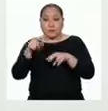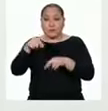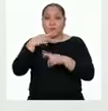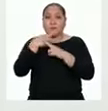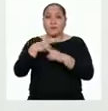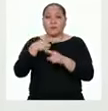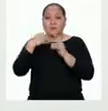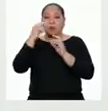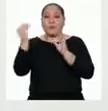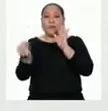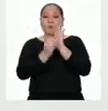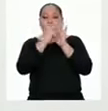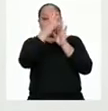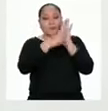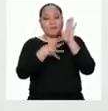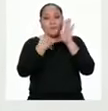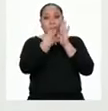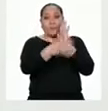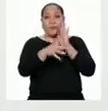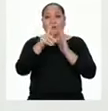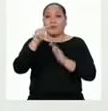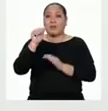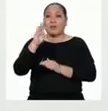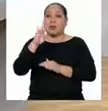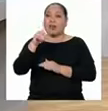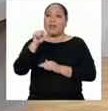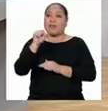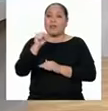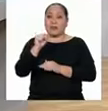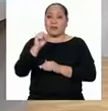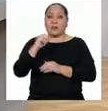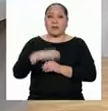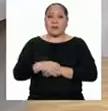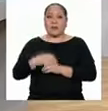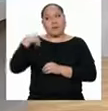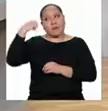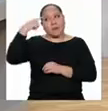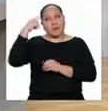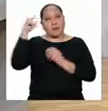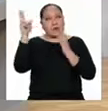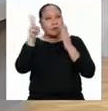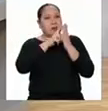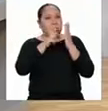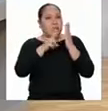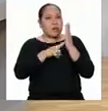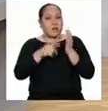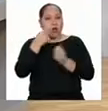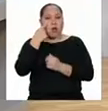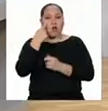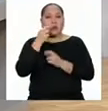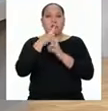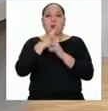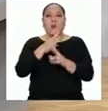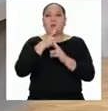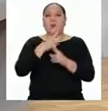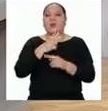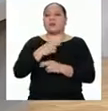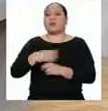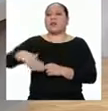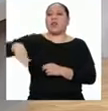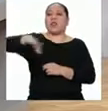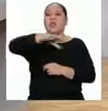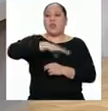en tablas de frecuencias. ¿Qué creen que debemos hacer primero? Leerlas para conocer las respuestas de nuestras